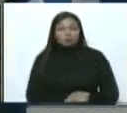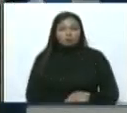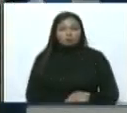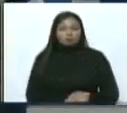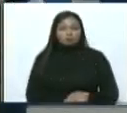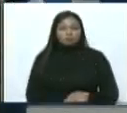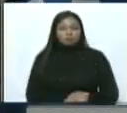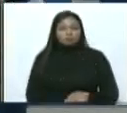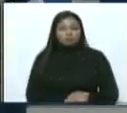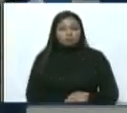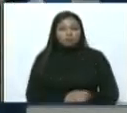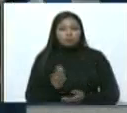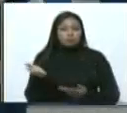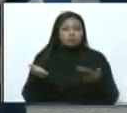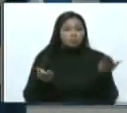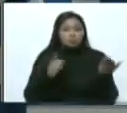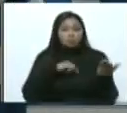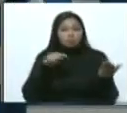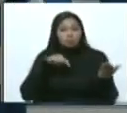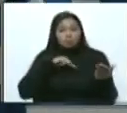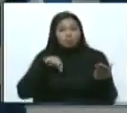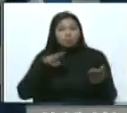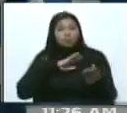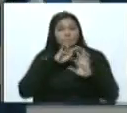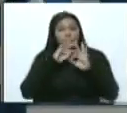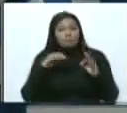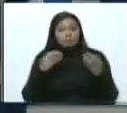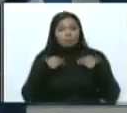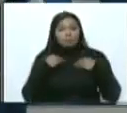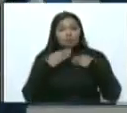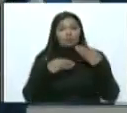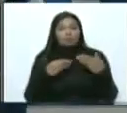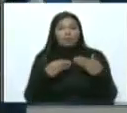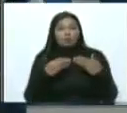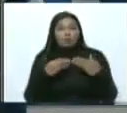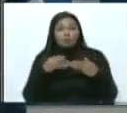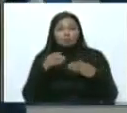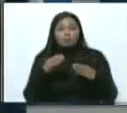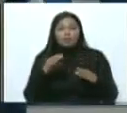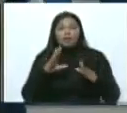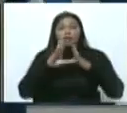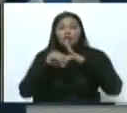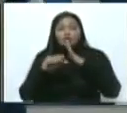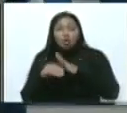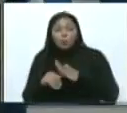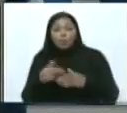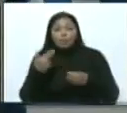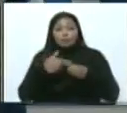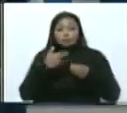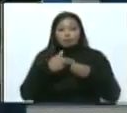occidental y oriental, donde más se vivió terriblemente ese flagelo del tráfico de combustible.